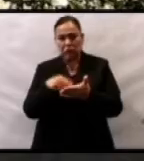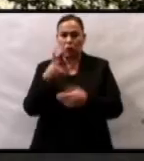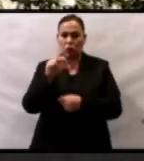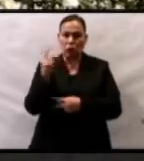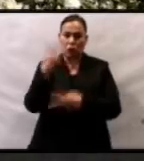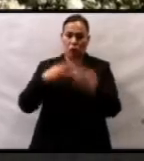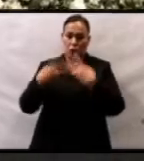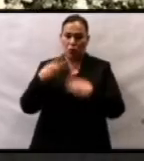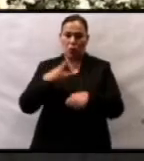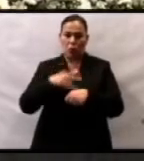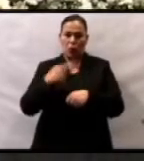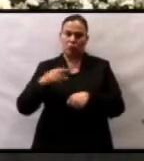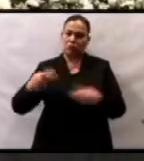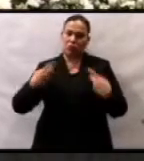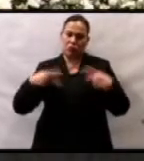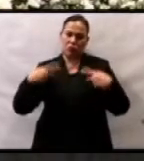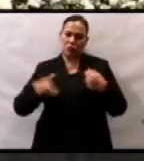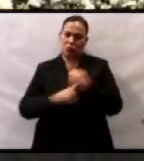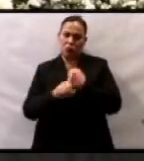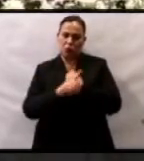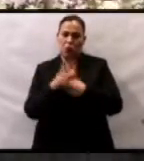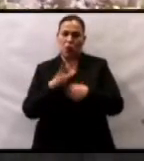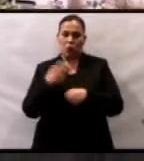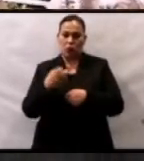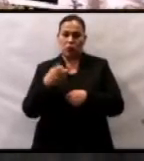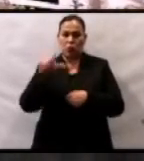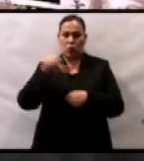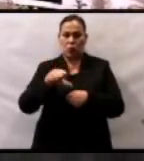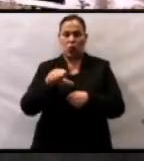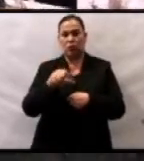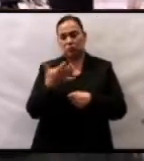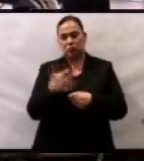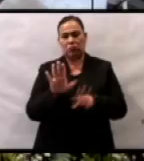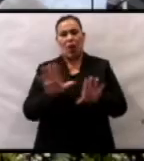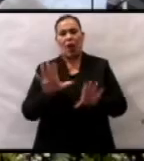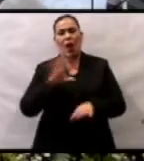esta sesión por cuestiones personales, por lo tanto, el 15 de diciembre.